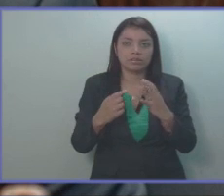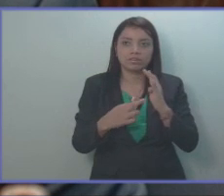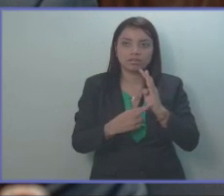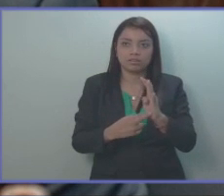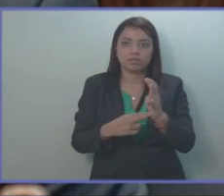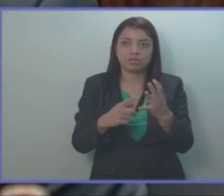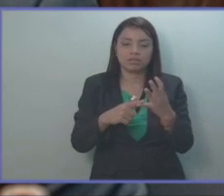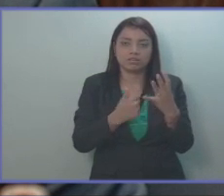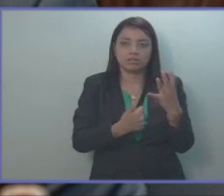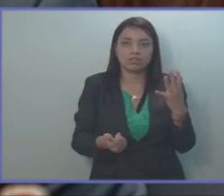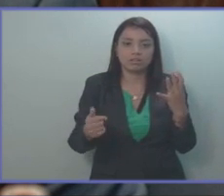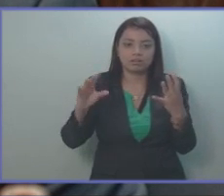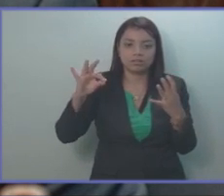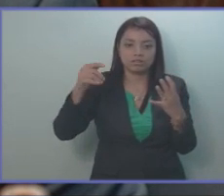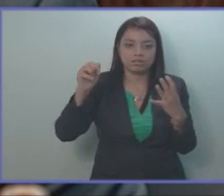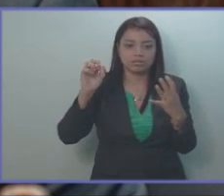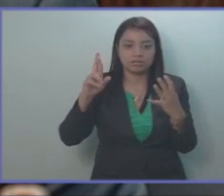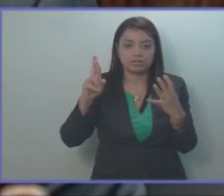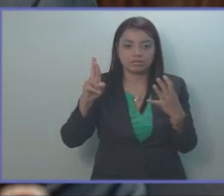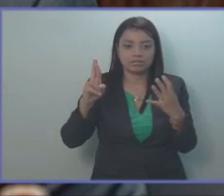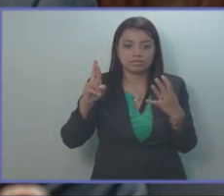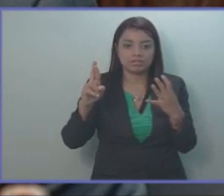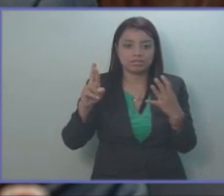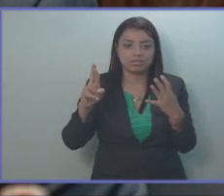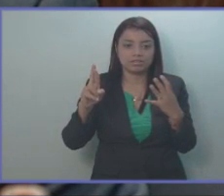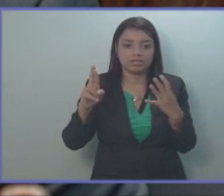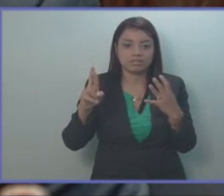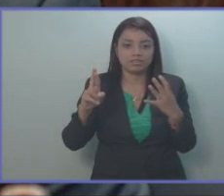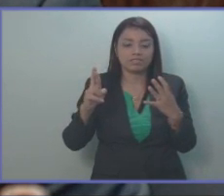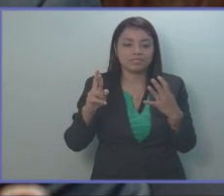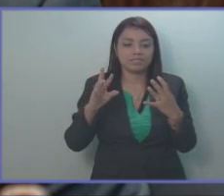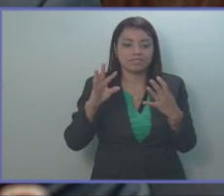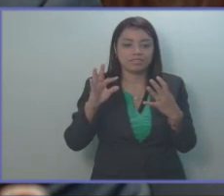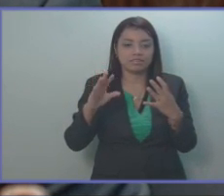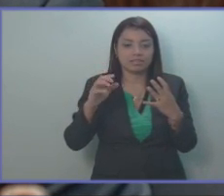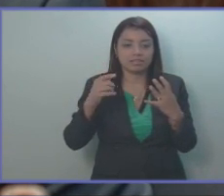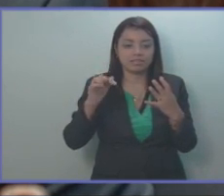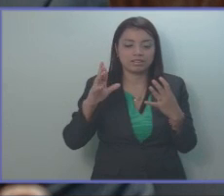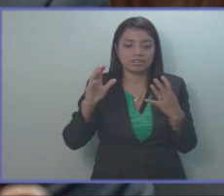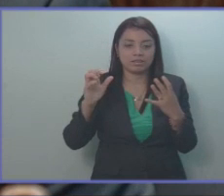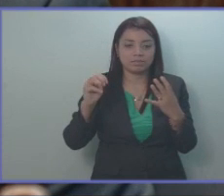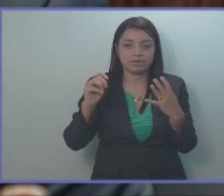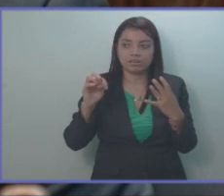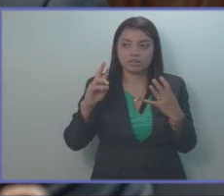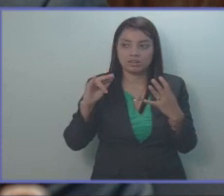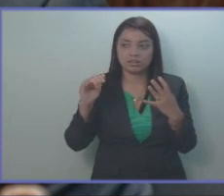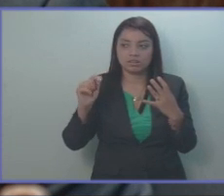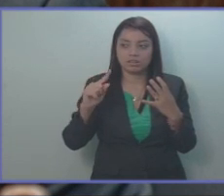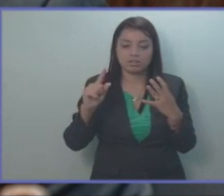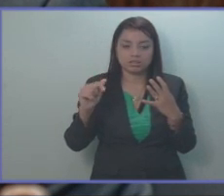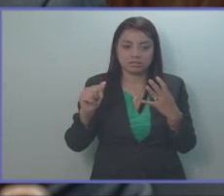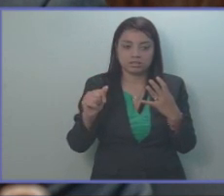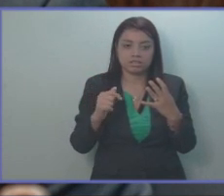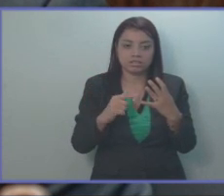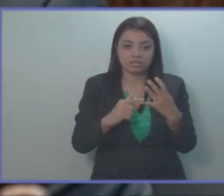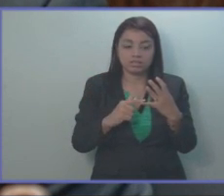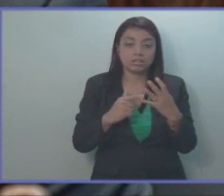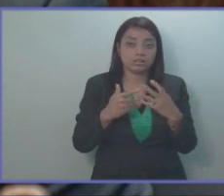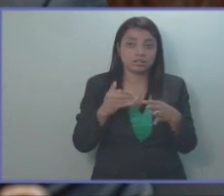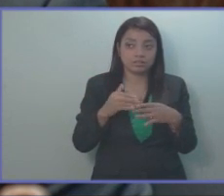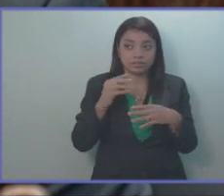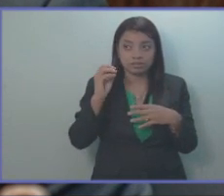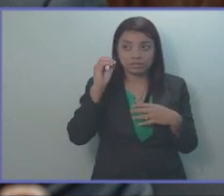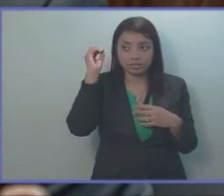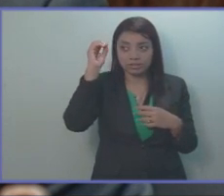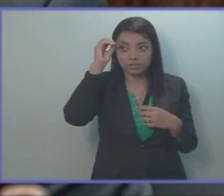la Fiscalía General de la República, al fiscal Germán Arriaza, con quienes se intercambiaron